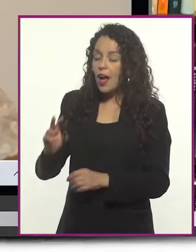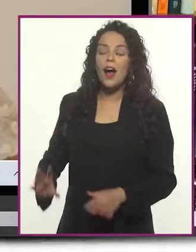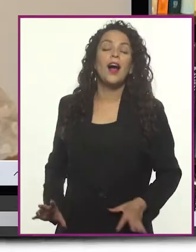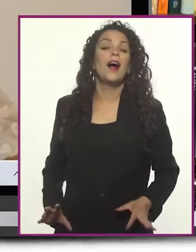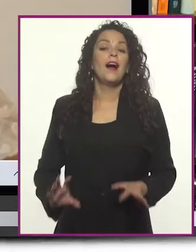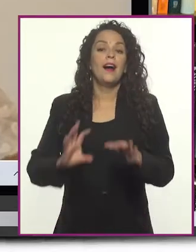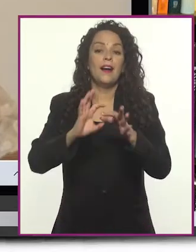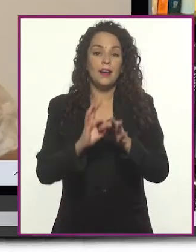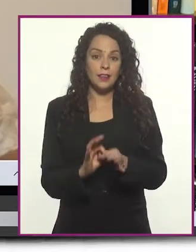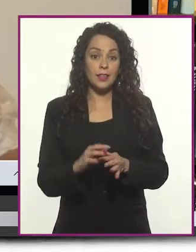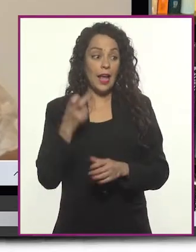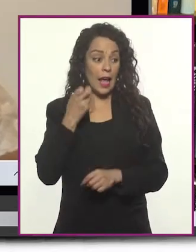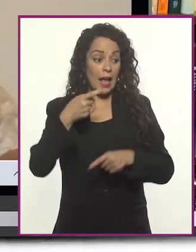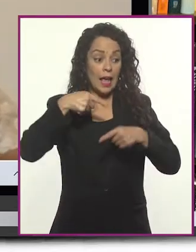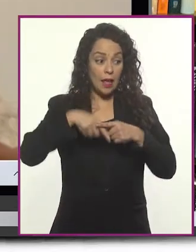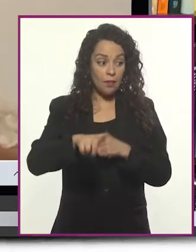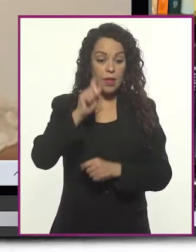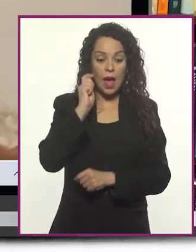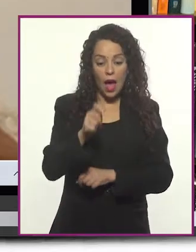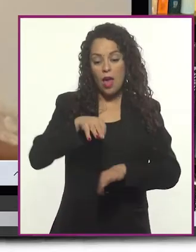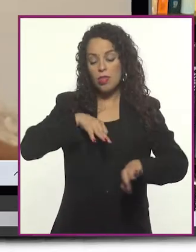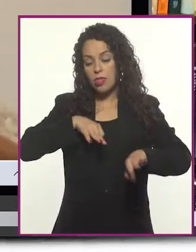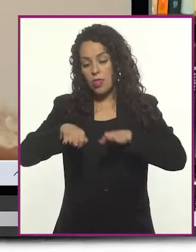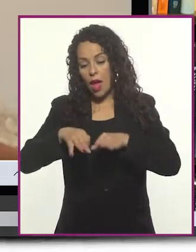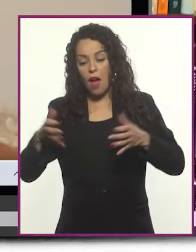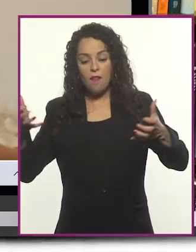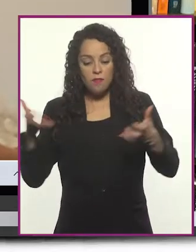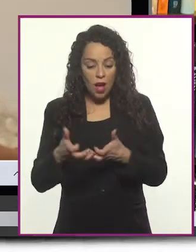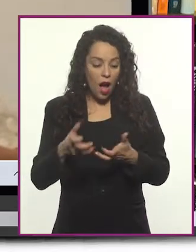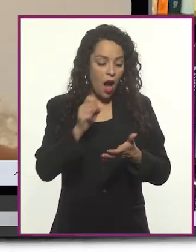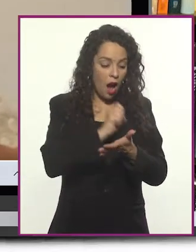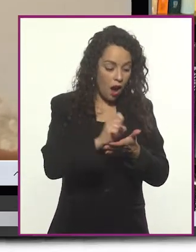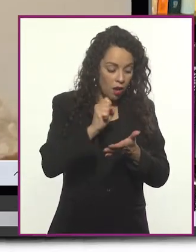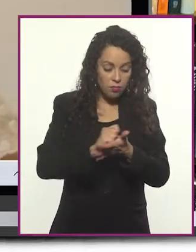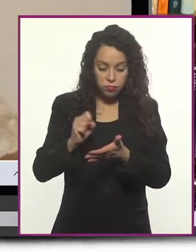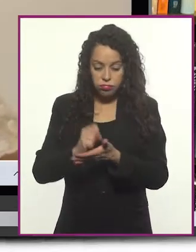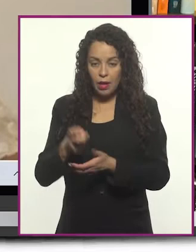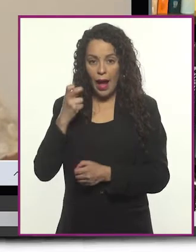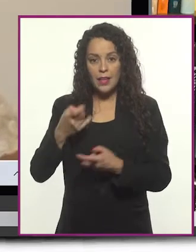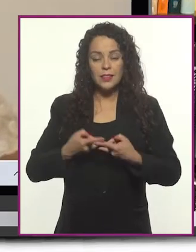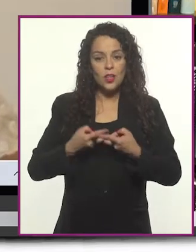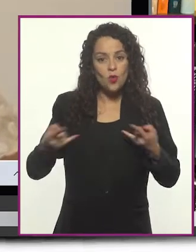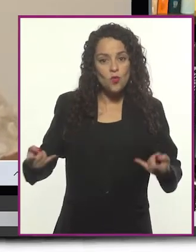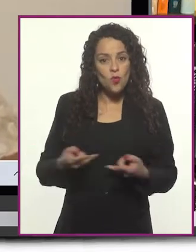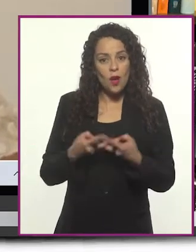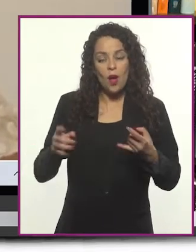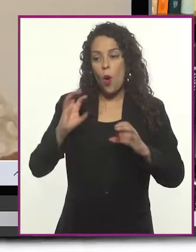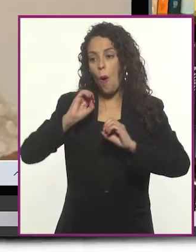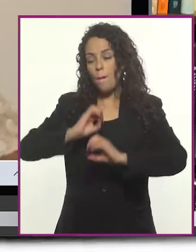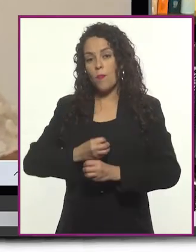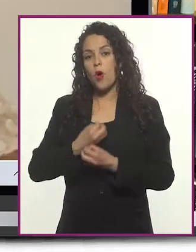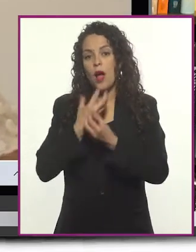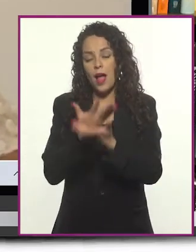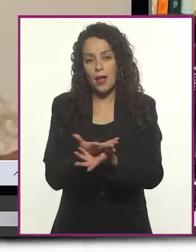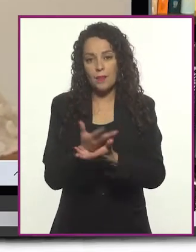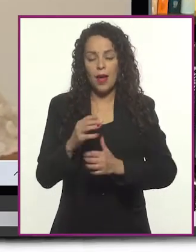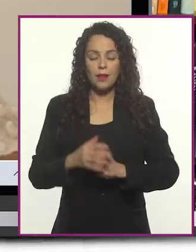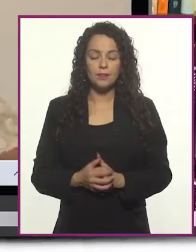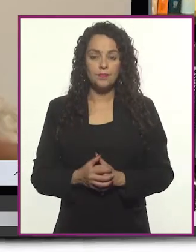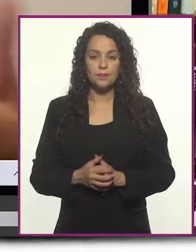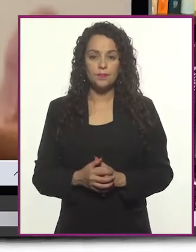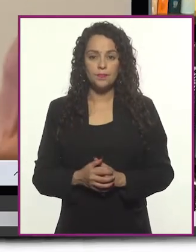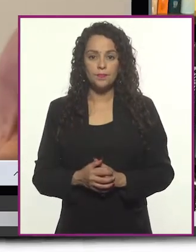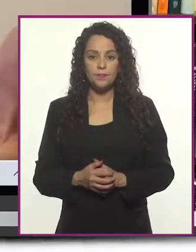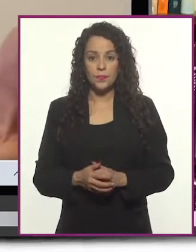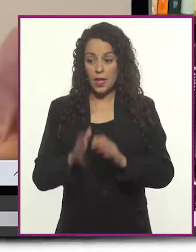Y entonces empieza el trabajo, empiezo a desarrollar ese cuento o ese poema y